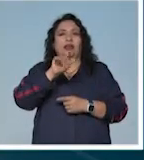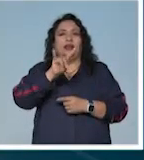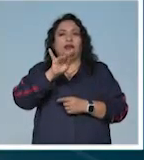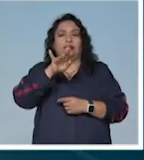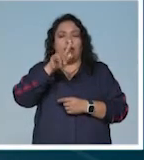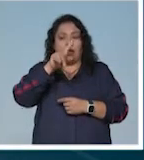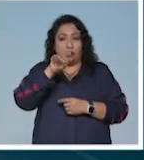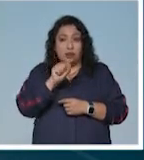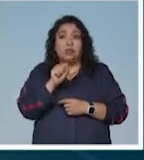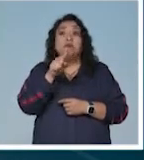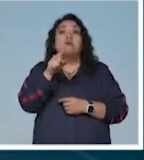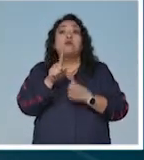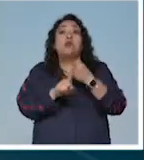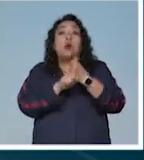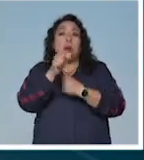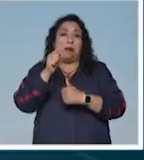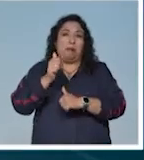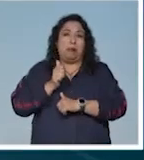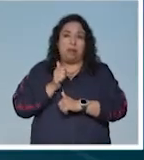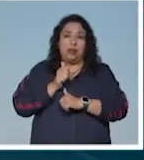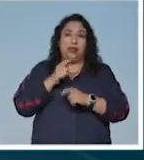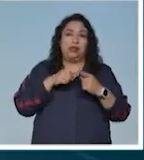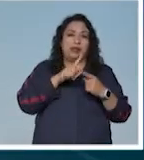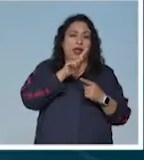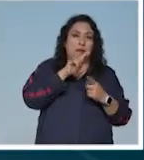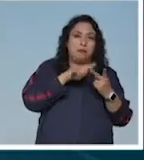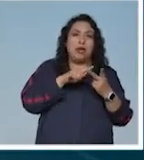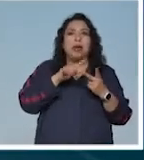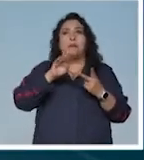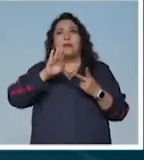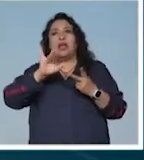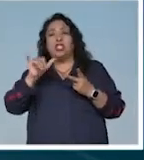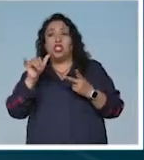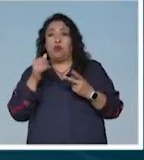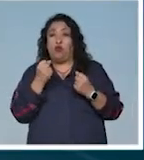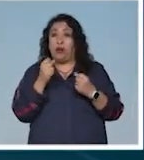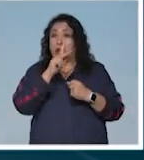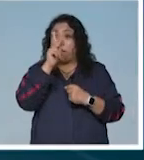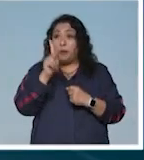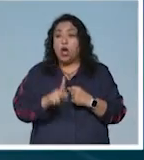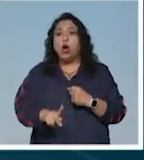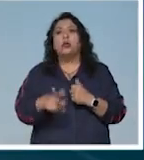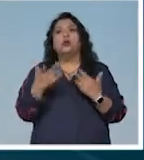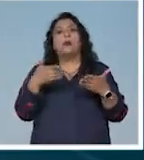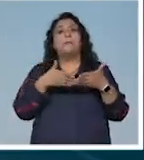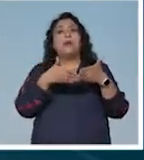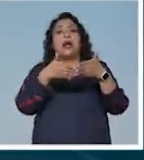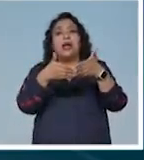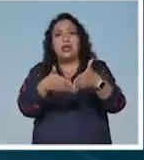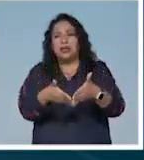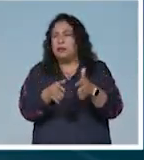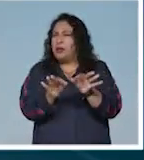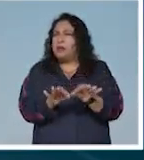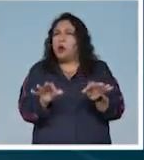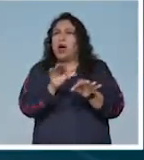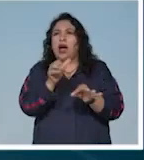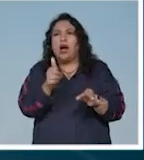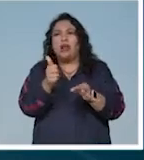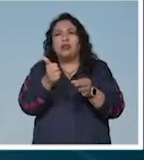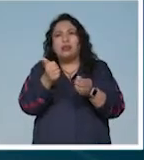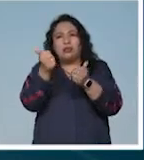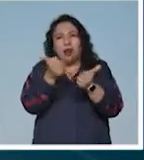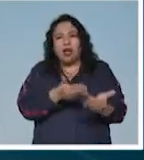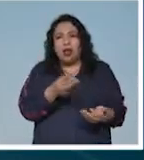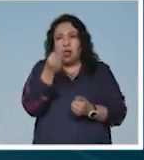Times, y si las tensiones militares entre Taipei y Beijing se intensifican, las rutas marítimas, vitales para las